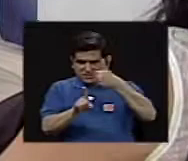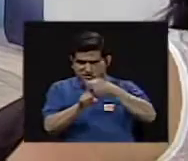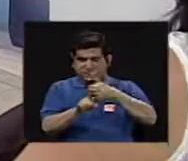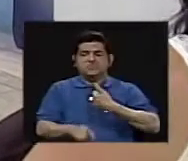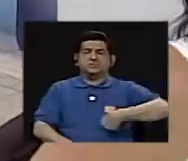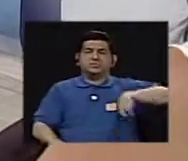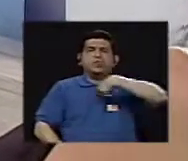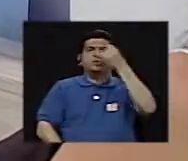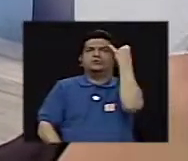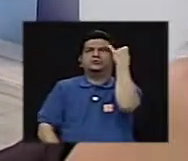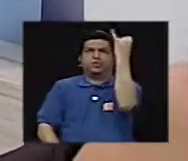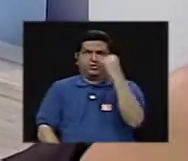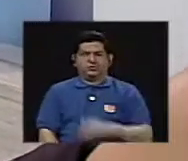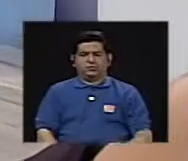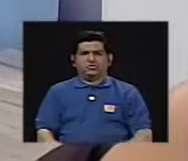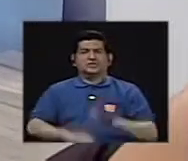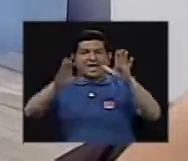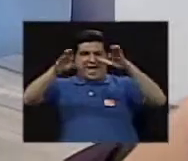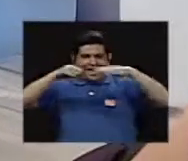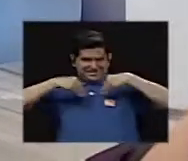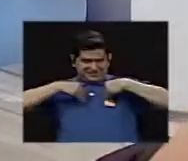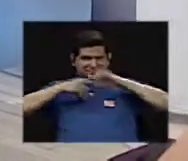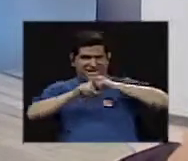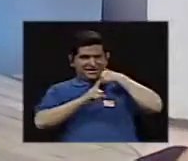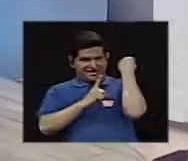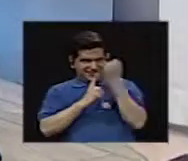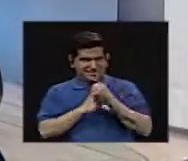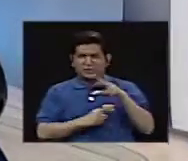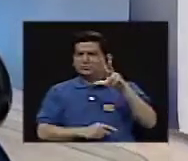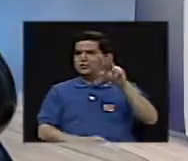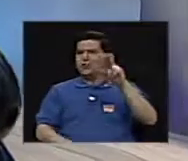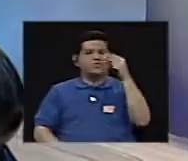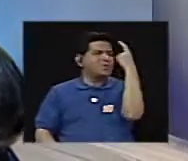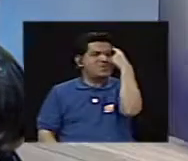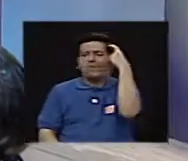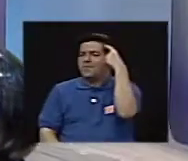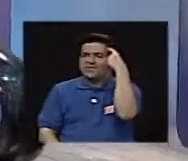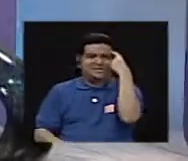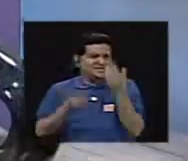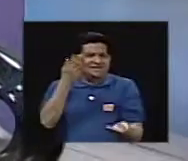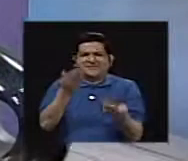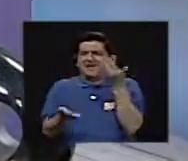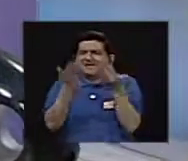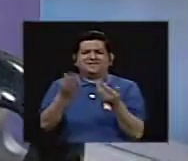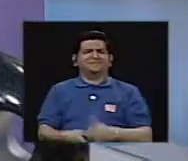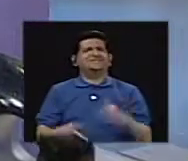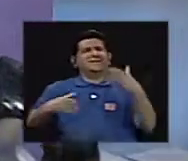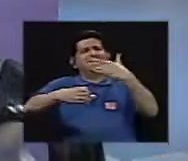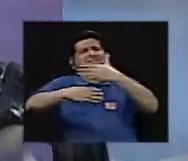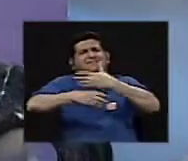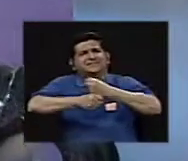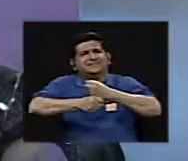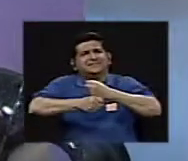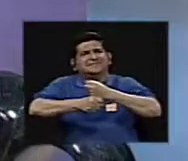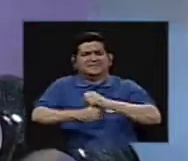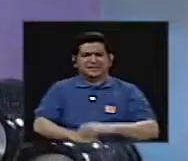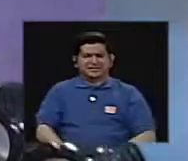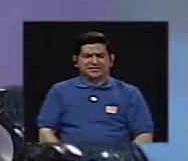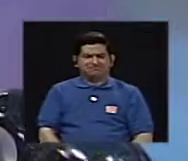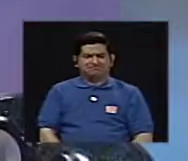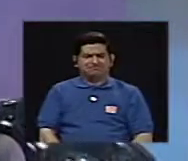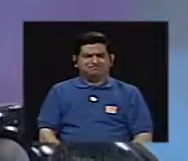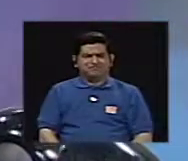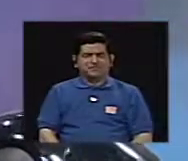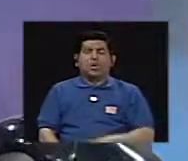nosotros partimos es asumir esto, no de la manera en que podamos generar el